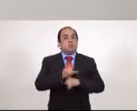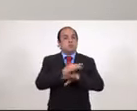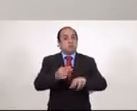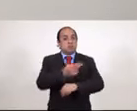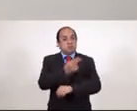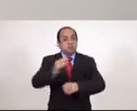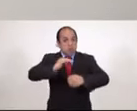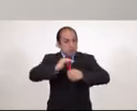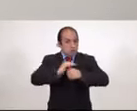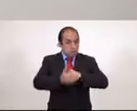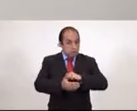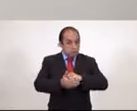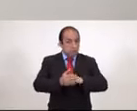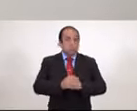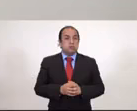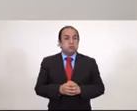terminaremos